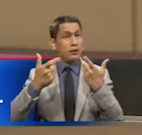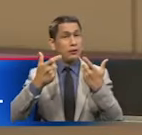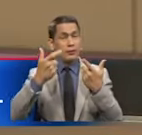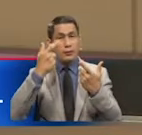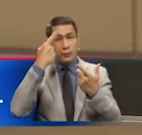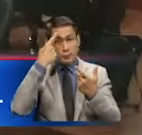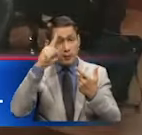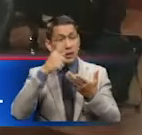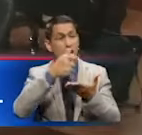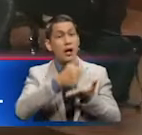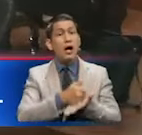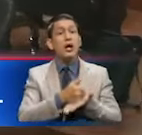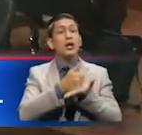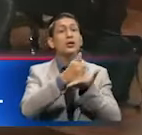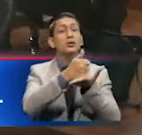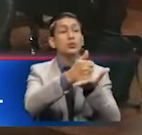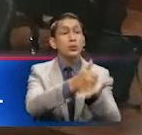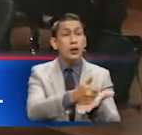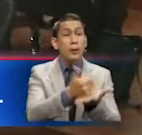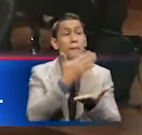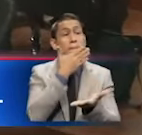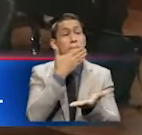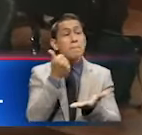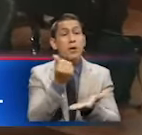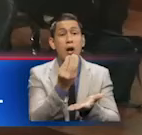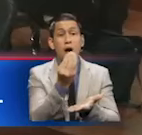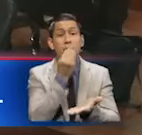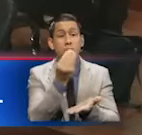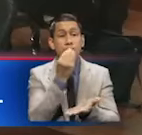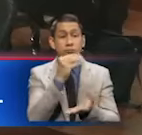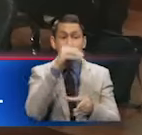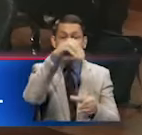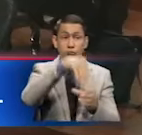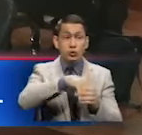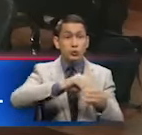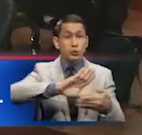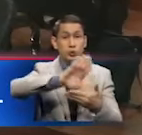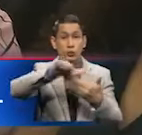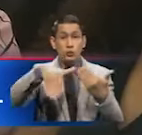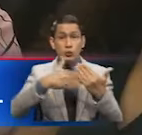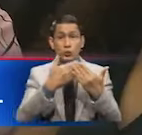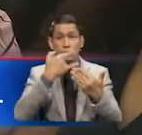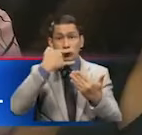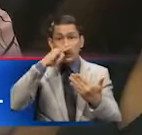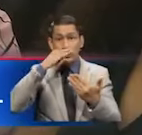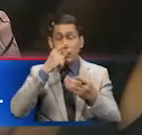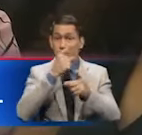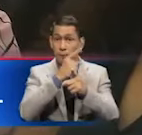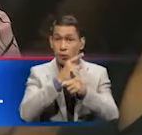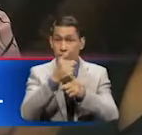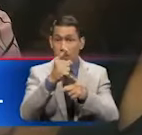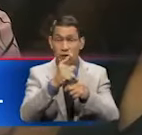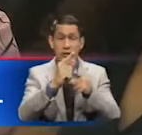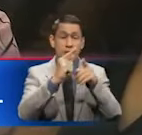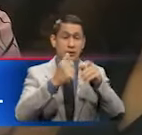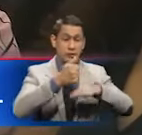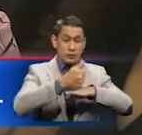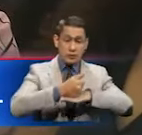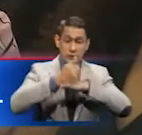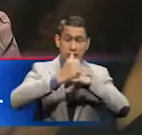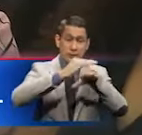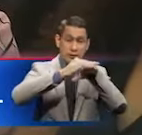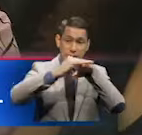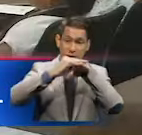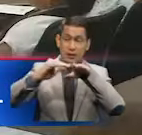la desnutrición crónica infantil. Este enorme desafío demanda la participación de la sociedad ecuatoriana en su conjunto en